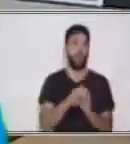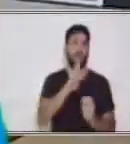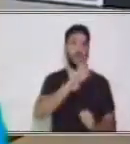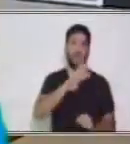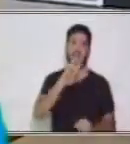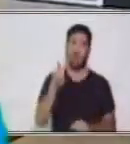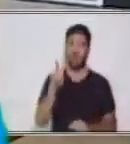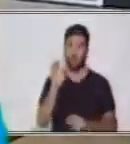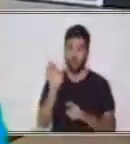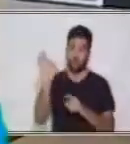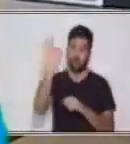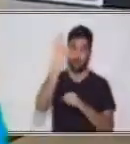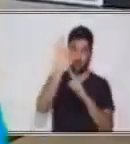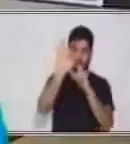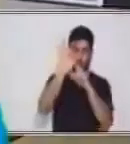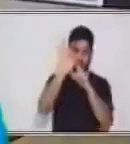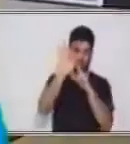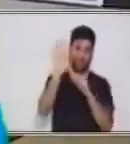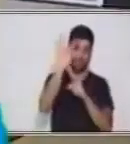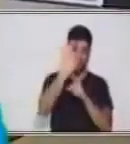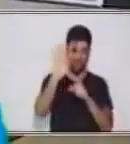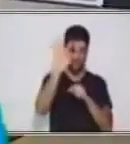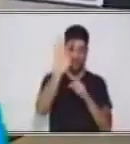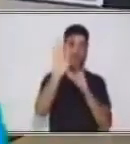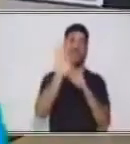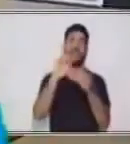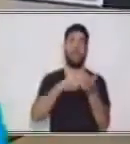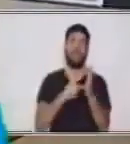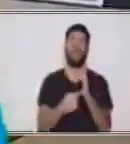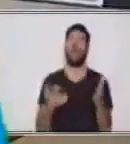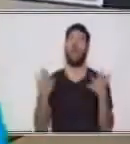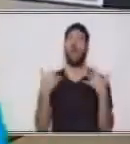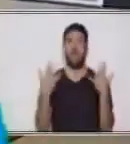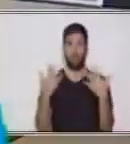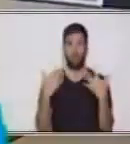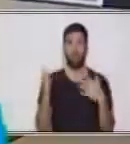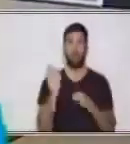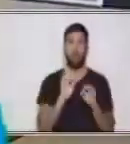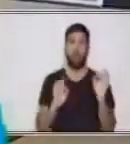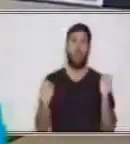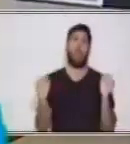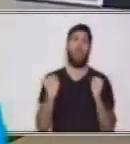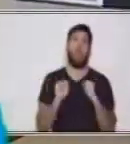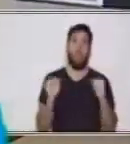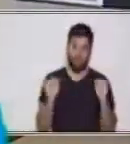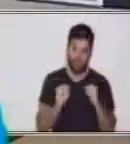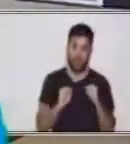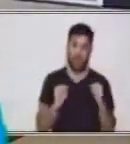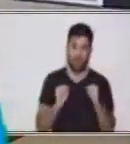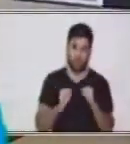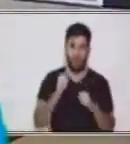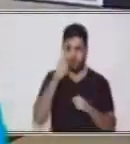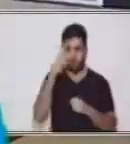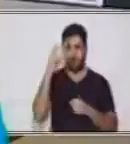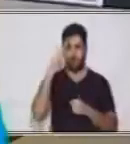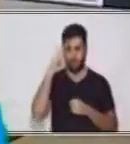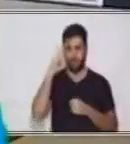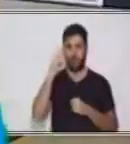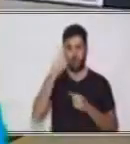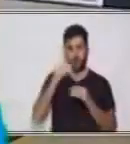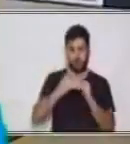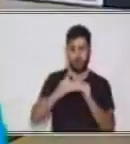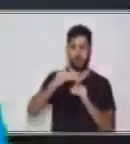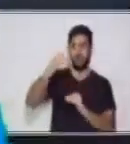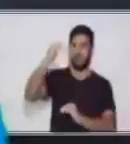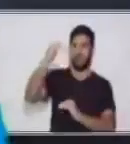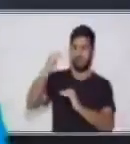grados centígrados. ¿Y qué son grados centígrados? ¿Recuerdas o has escuchado este término en